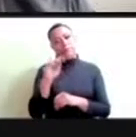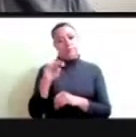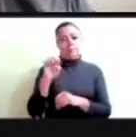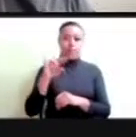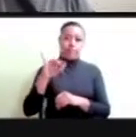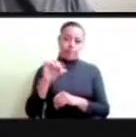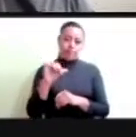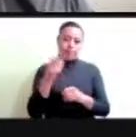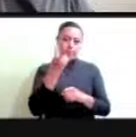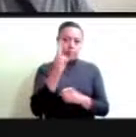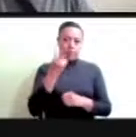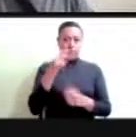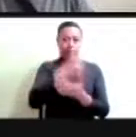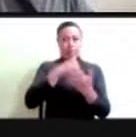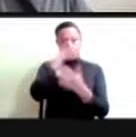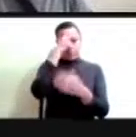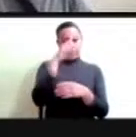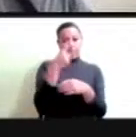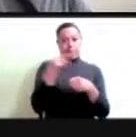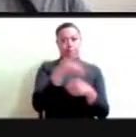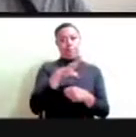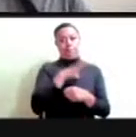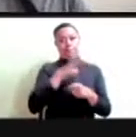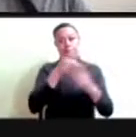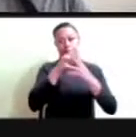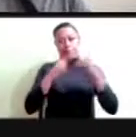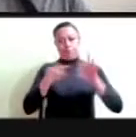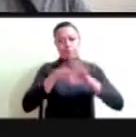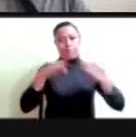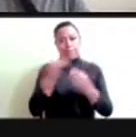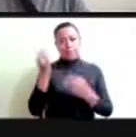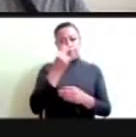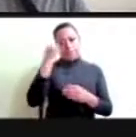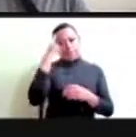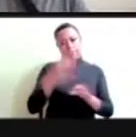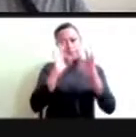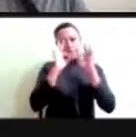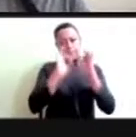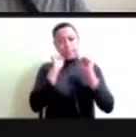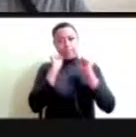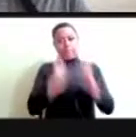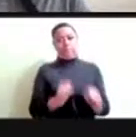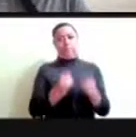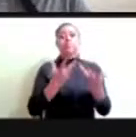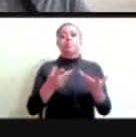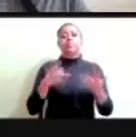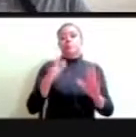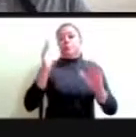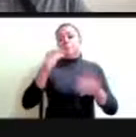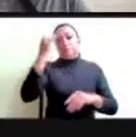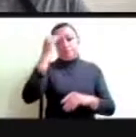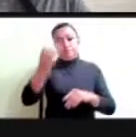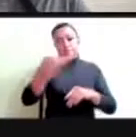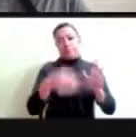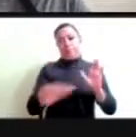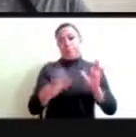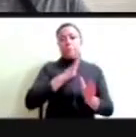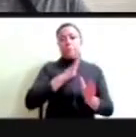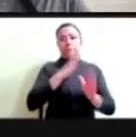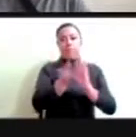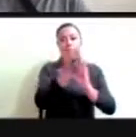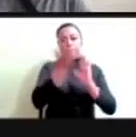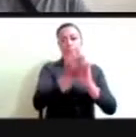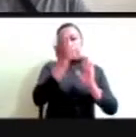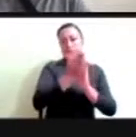medidas necesarias a fin de garantizar la forma eficaz la seguridad para los peatones durante obras públicas y privadas. Atendiendo a la petición del